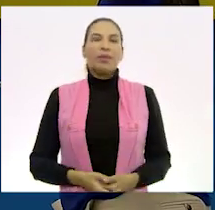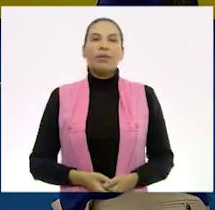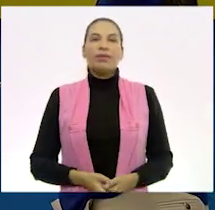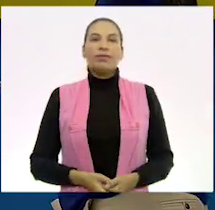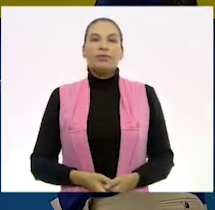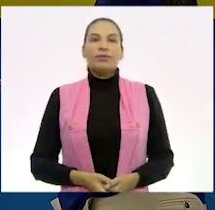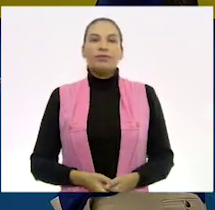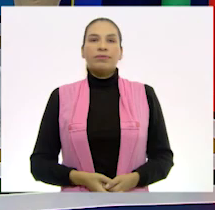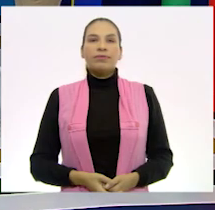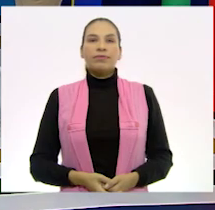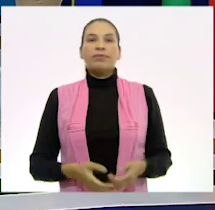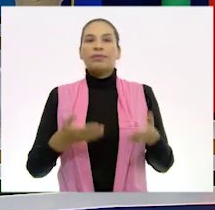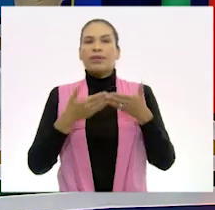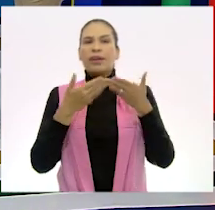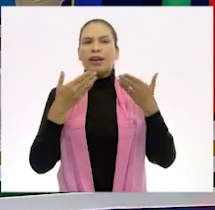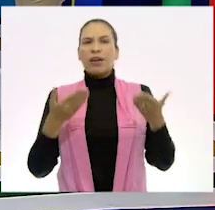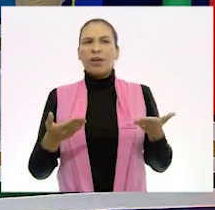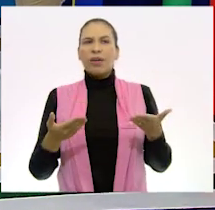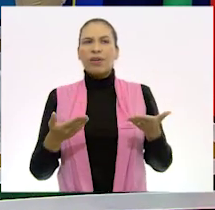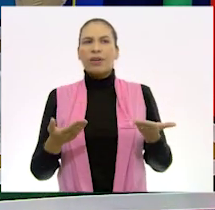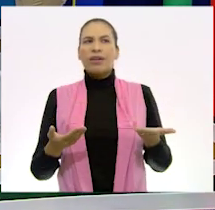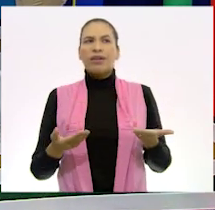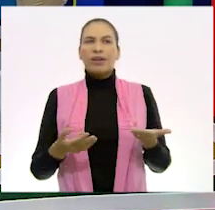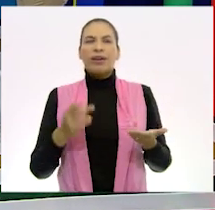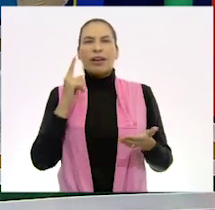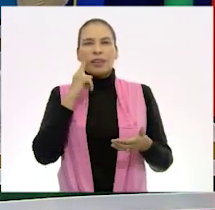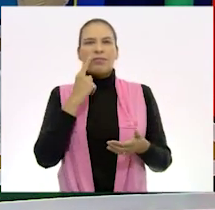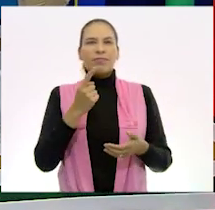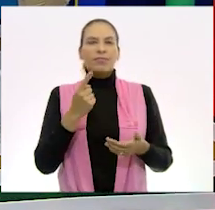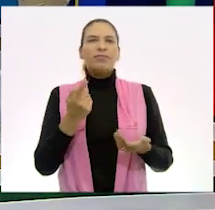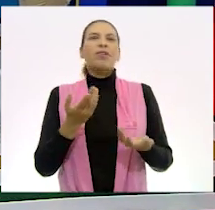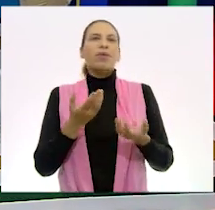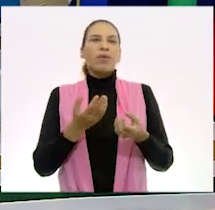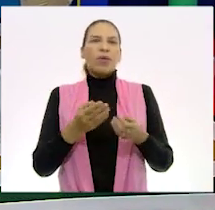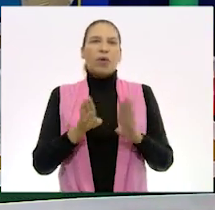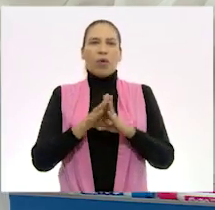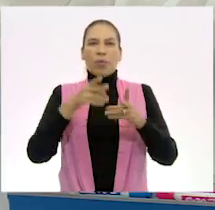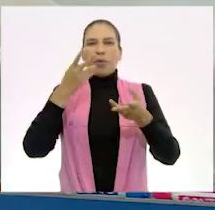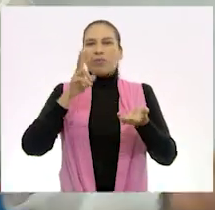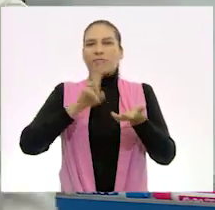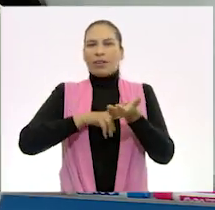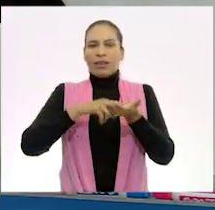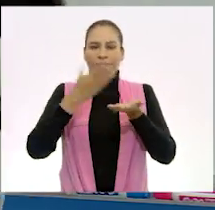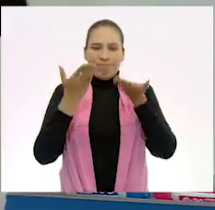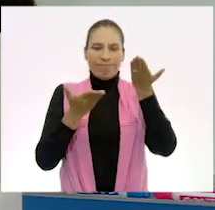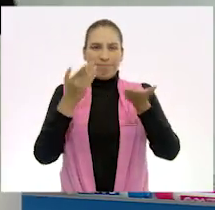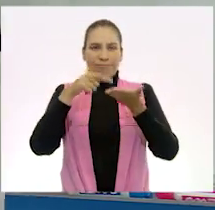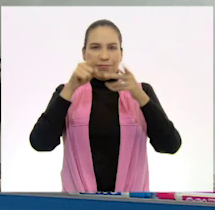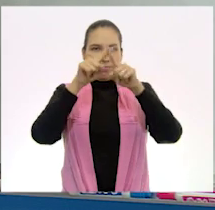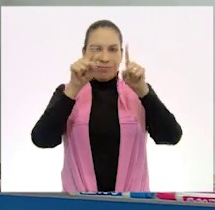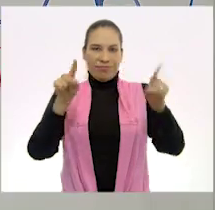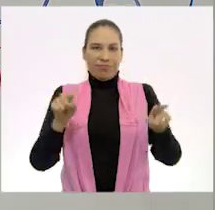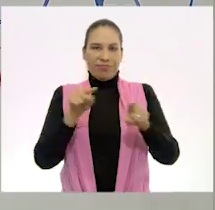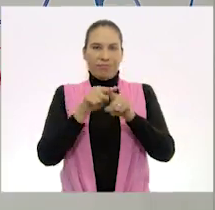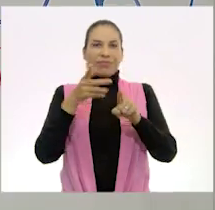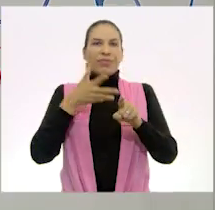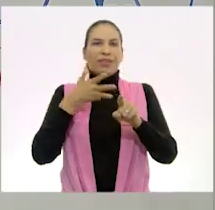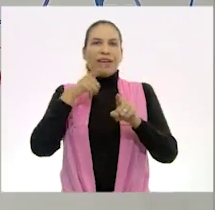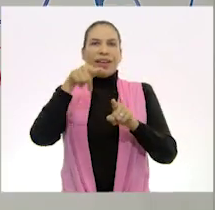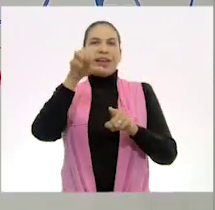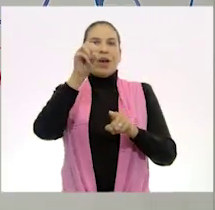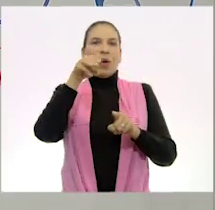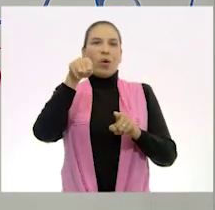corporal. Ahora vamos a determinar ¿en qué valor estamos de acuerdo a la tabla de